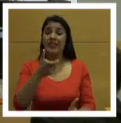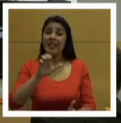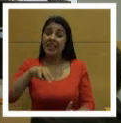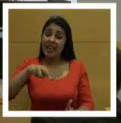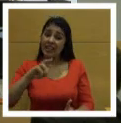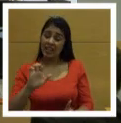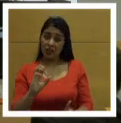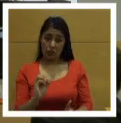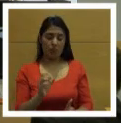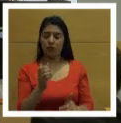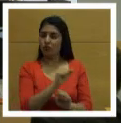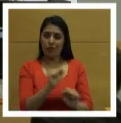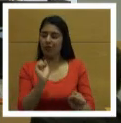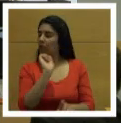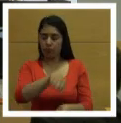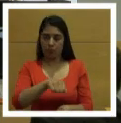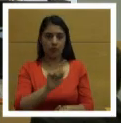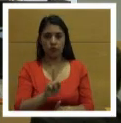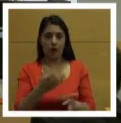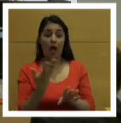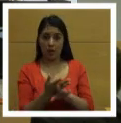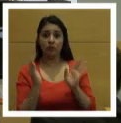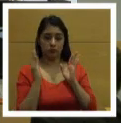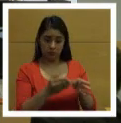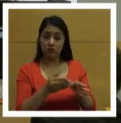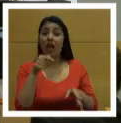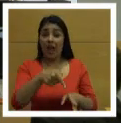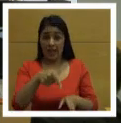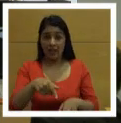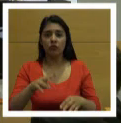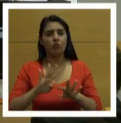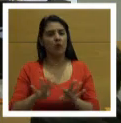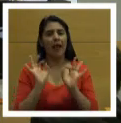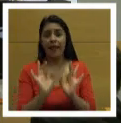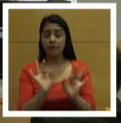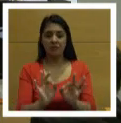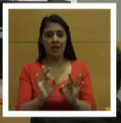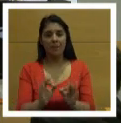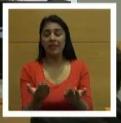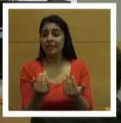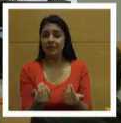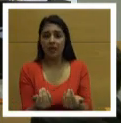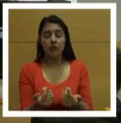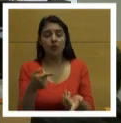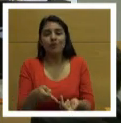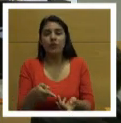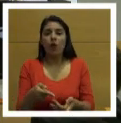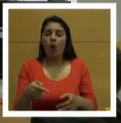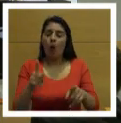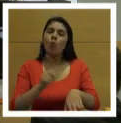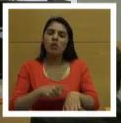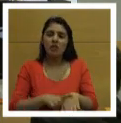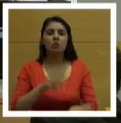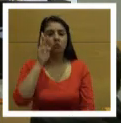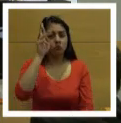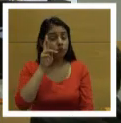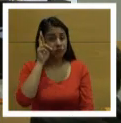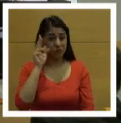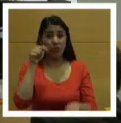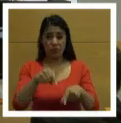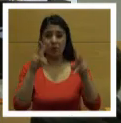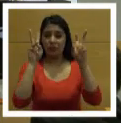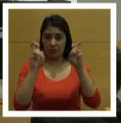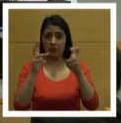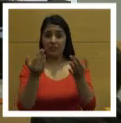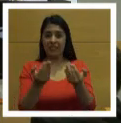dejarnos indiferentes. Este evento, por lo tanto, resulta especialmente oportuno como un espacio de reflexión en una materia que requiere de la